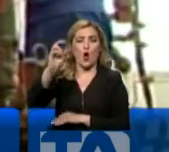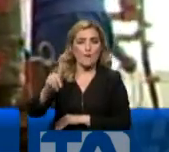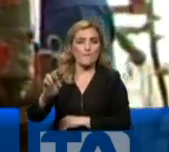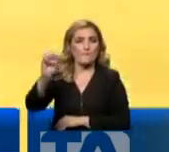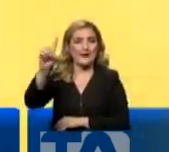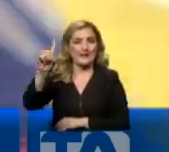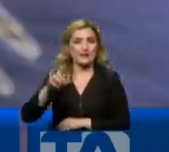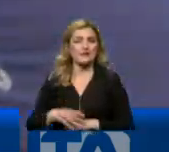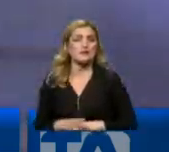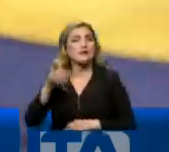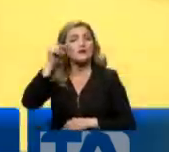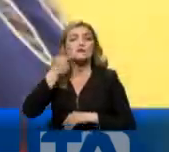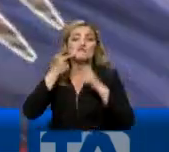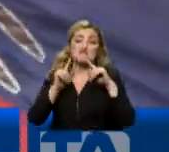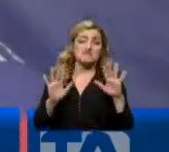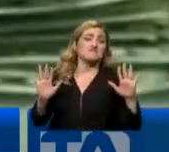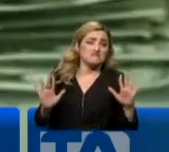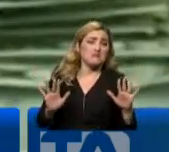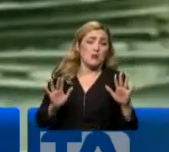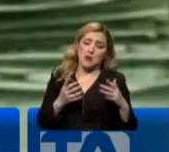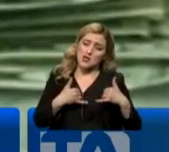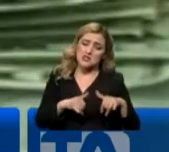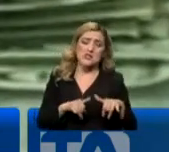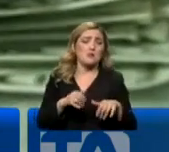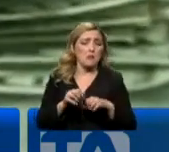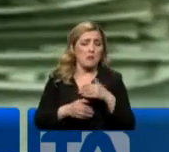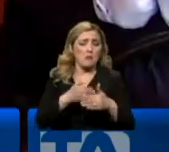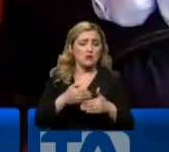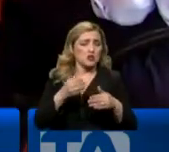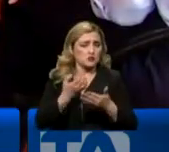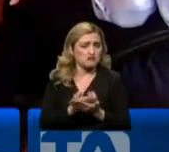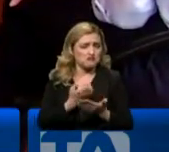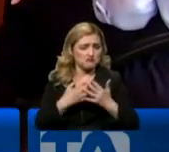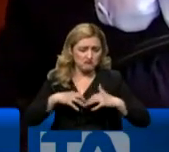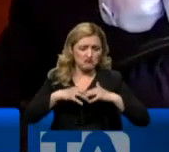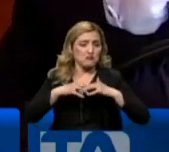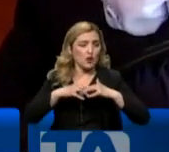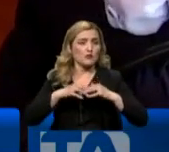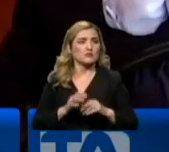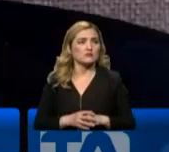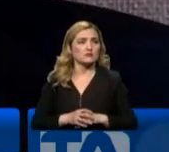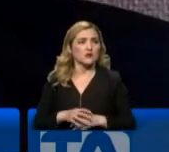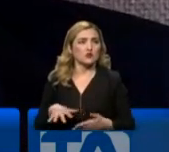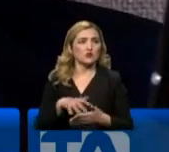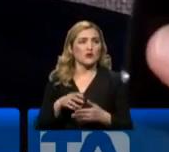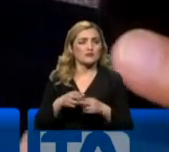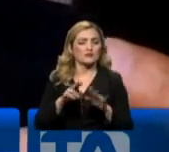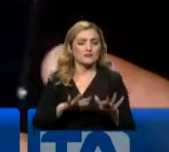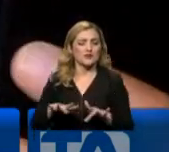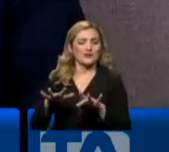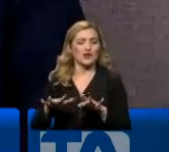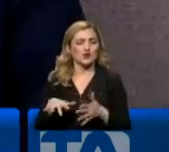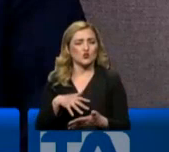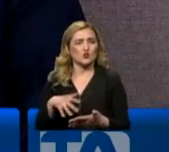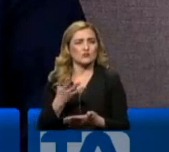El gobierno lo había anunciado como una medida de sostenibilidad fiscal. Esta decisión la cuestiona el exsecretario general de la OPEP, René